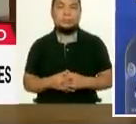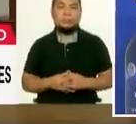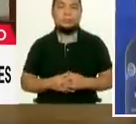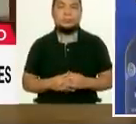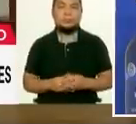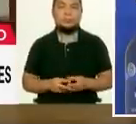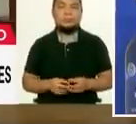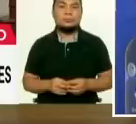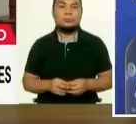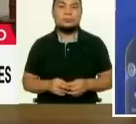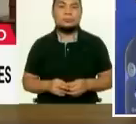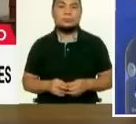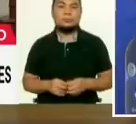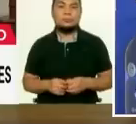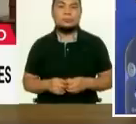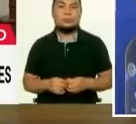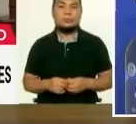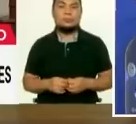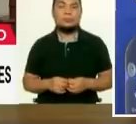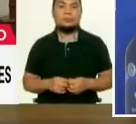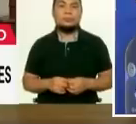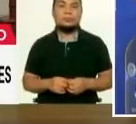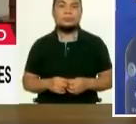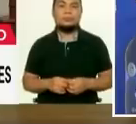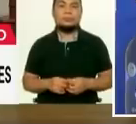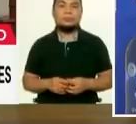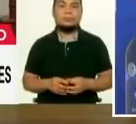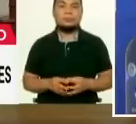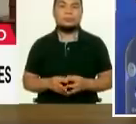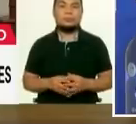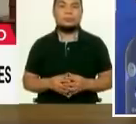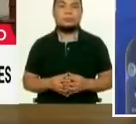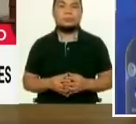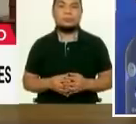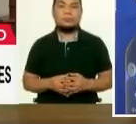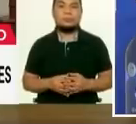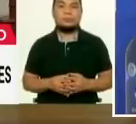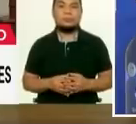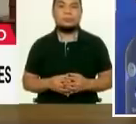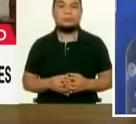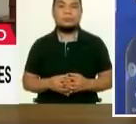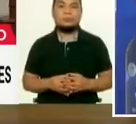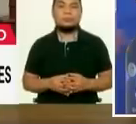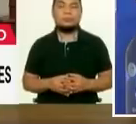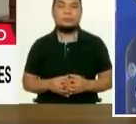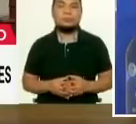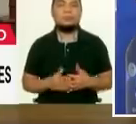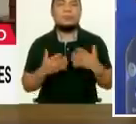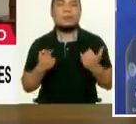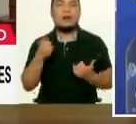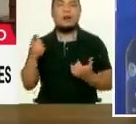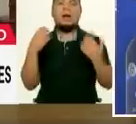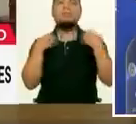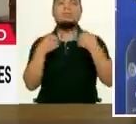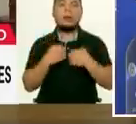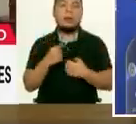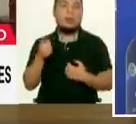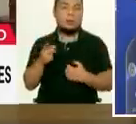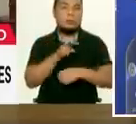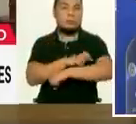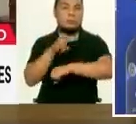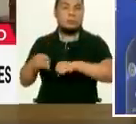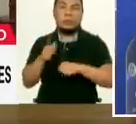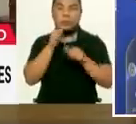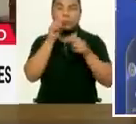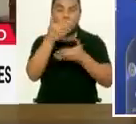ha habido una negociación acá de colaboración eficaz. No hubo. Por eso, nunca hubo una negociación. El abogado Ugaz... ¿Por qué? Porque ella no se